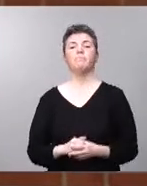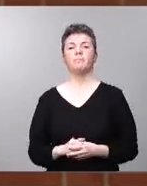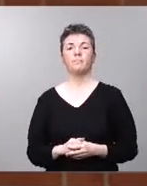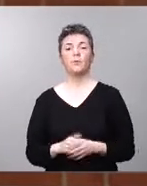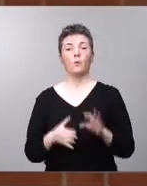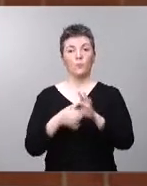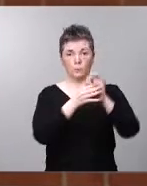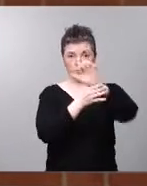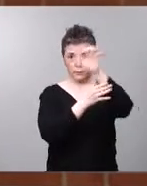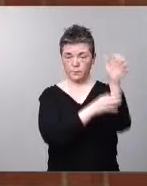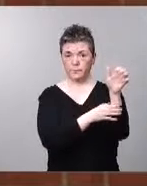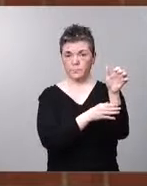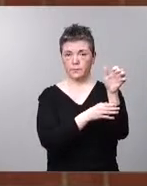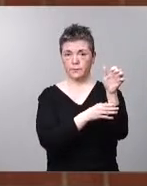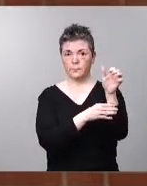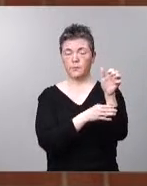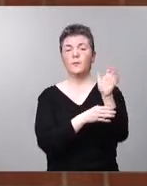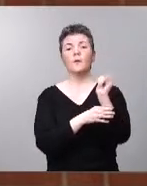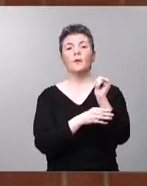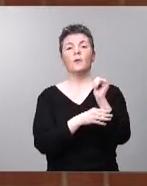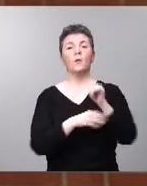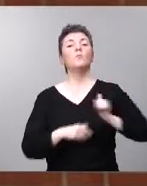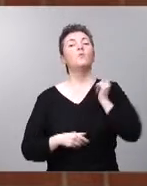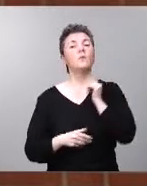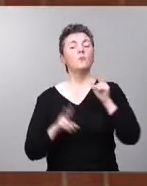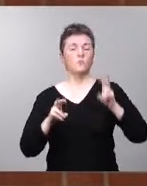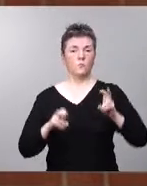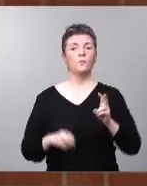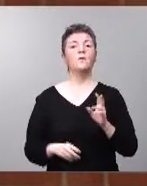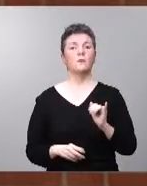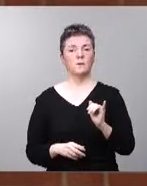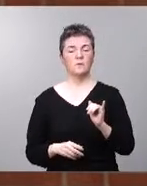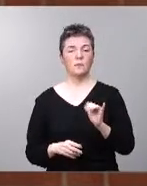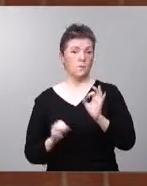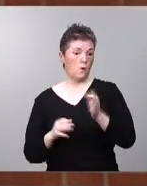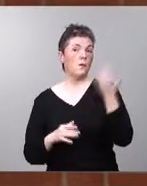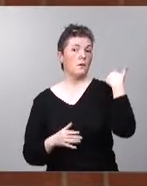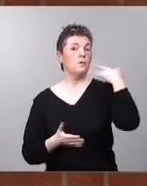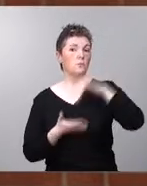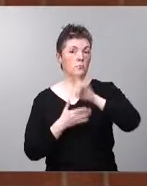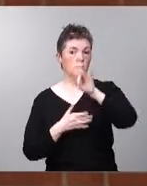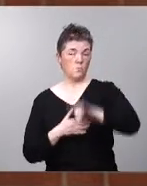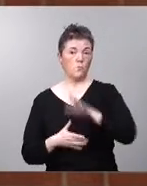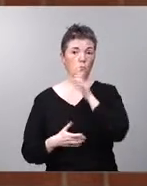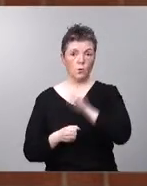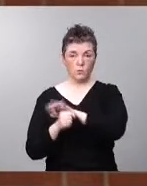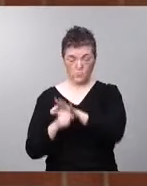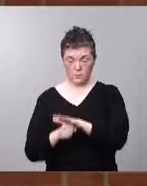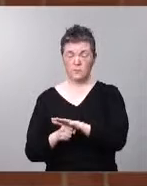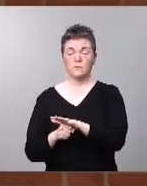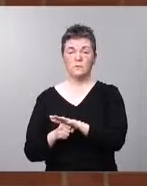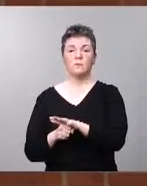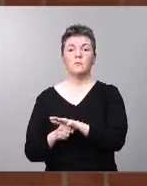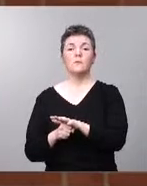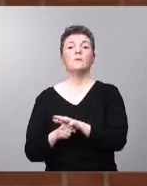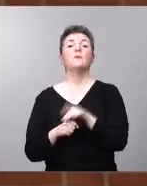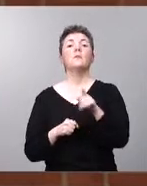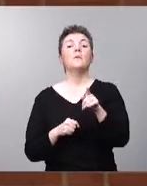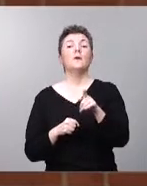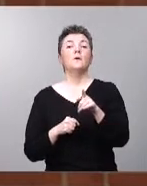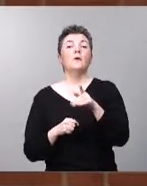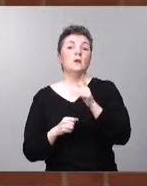tiene una nueva oportunidad como la tuvo también con ocasión del cob y 19 y sus devastadores efectos